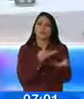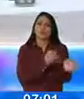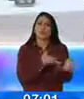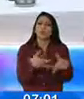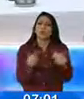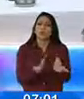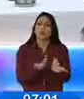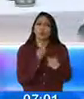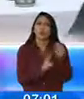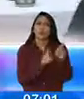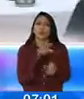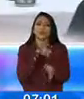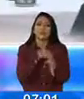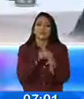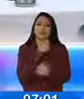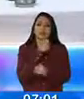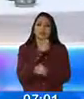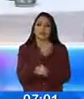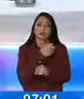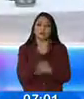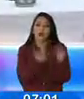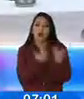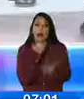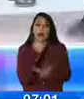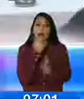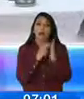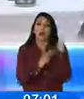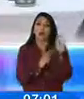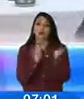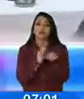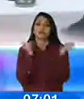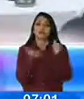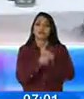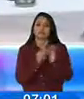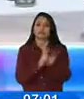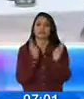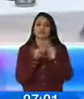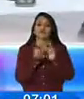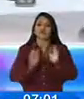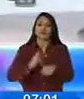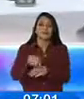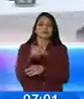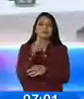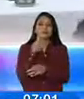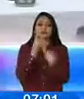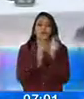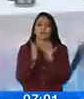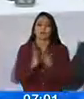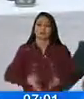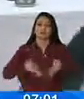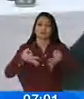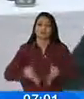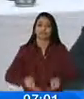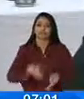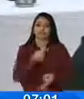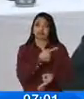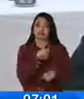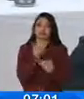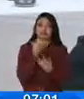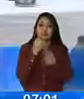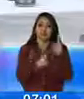de ser el caso, reformaremos cualquier aspecto reglamentario para que se cumpla el próximo 2 de abril y que sean herramientas que